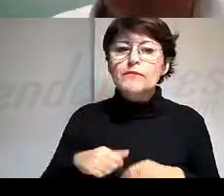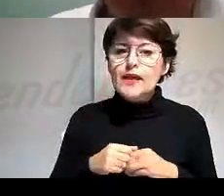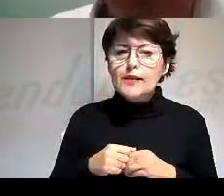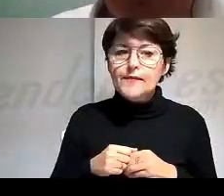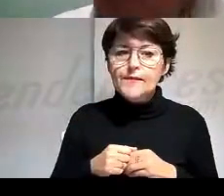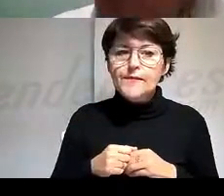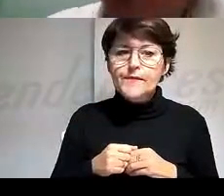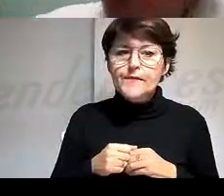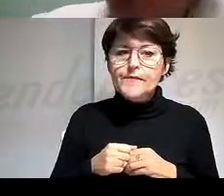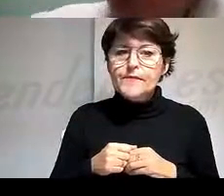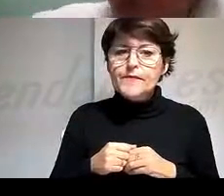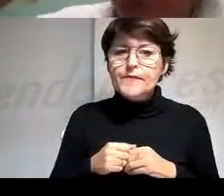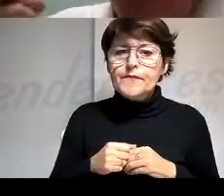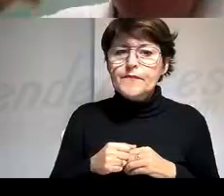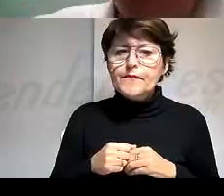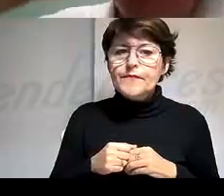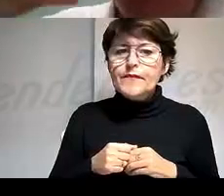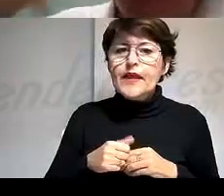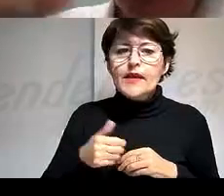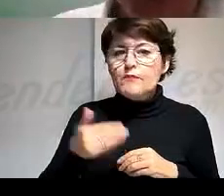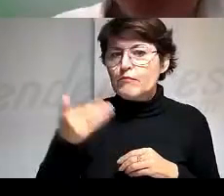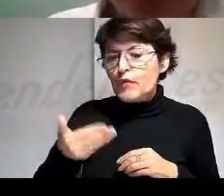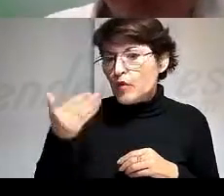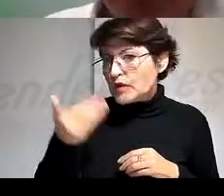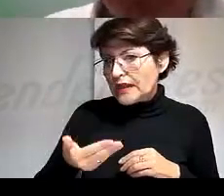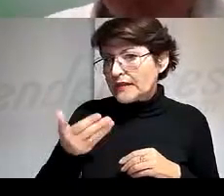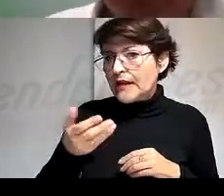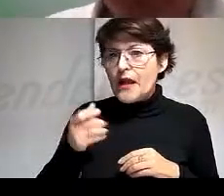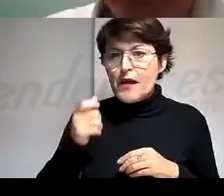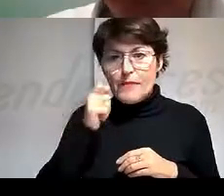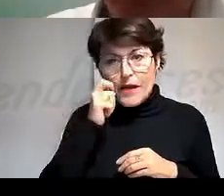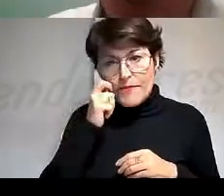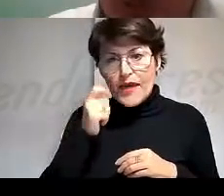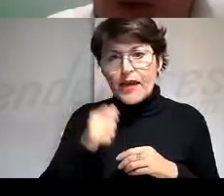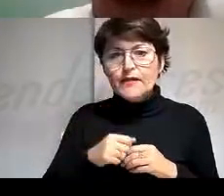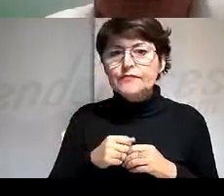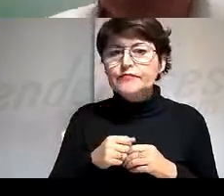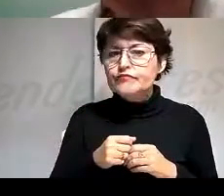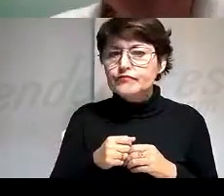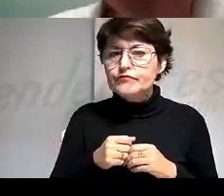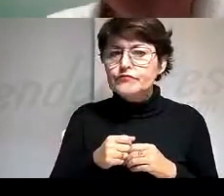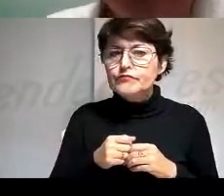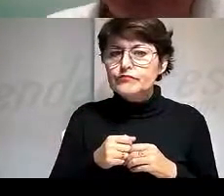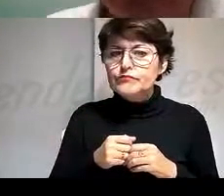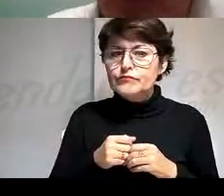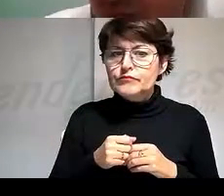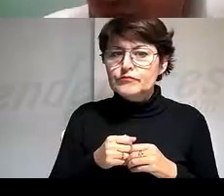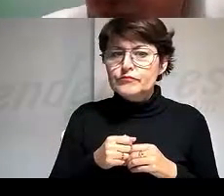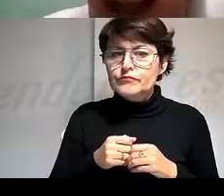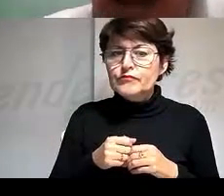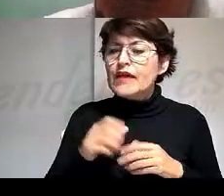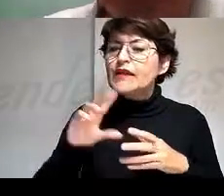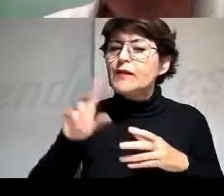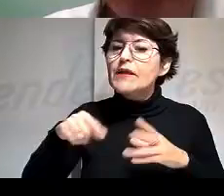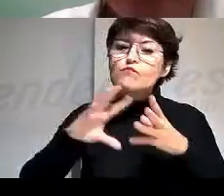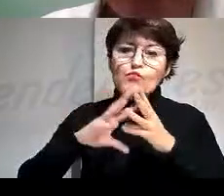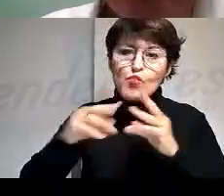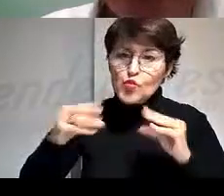colágeno, pero sería el sustento sobre todo de la piel, del tejido celular subcutáneo, a nivel